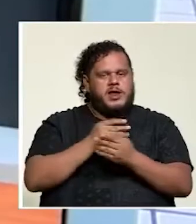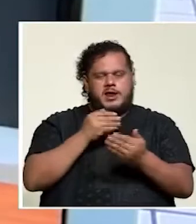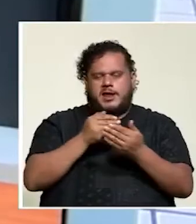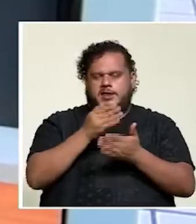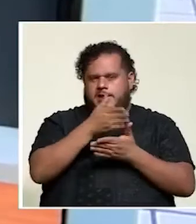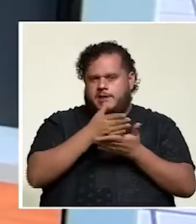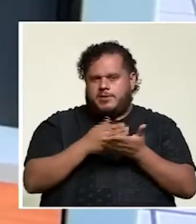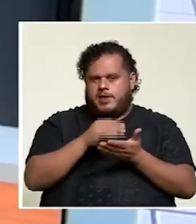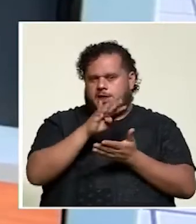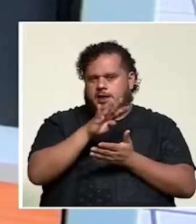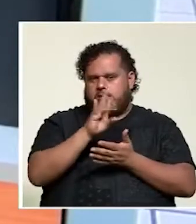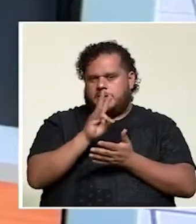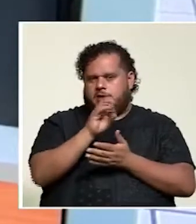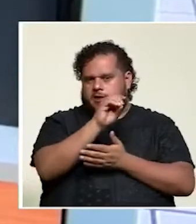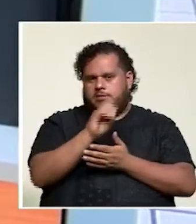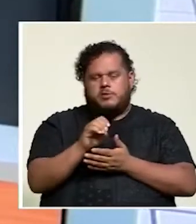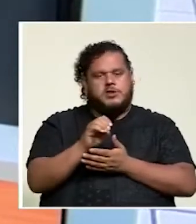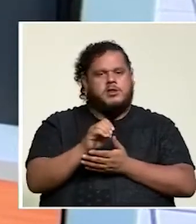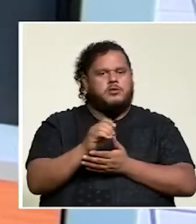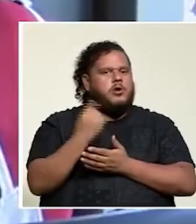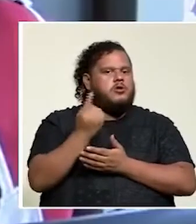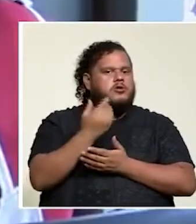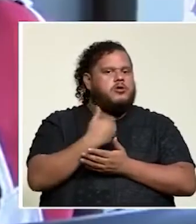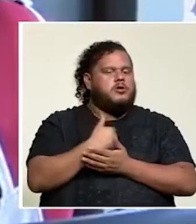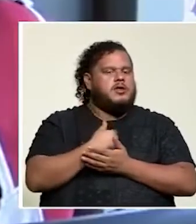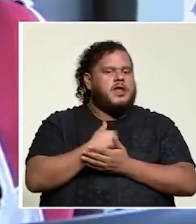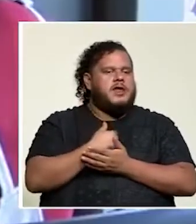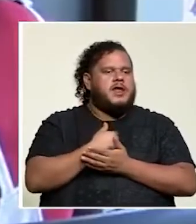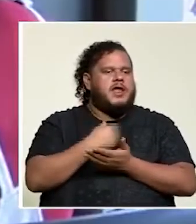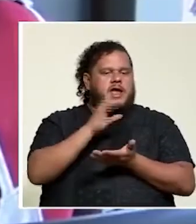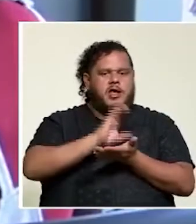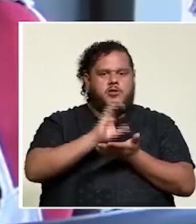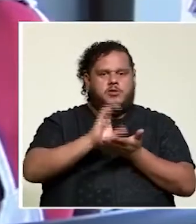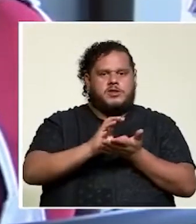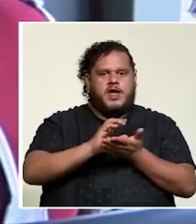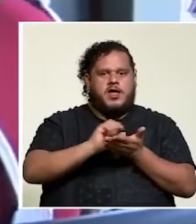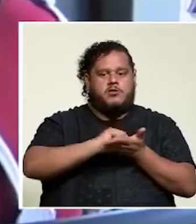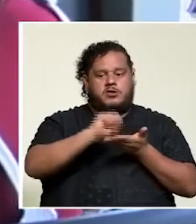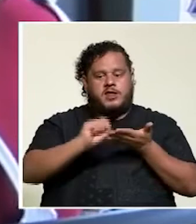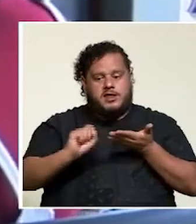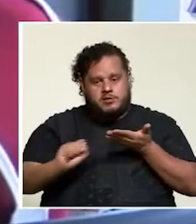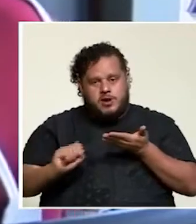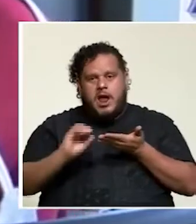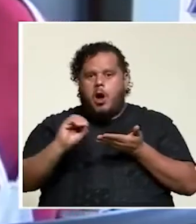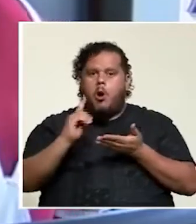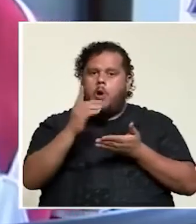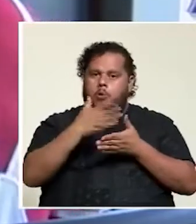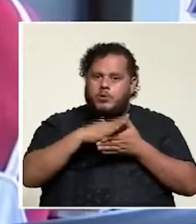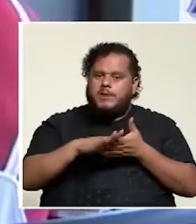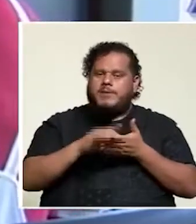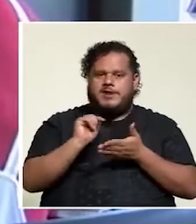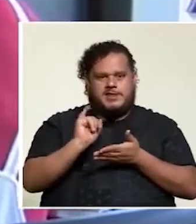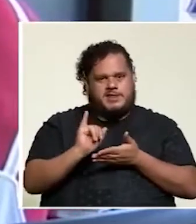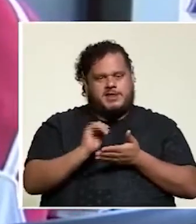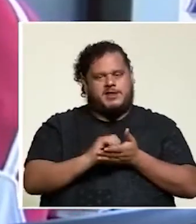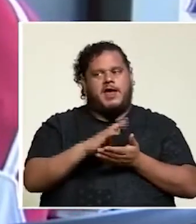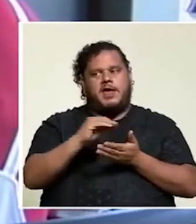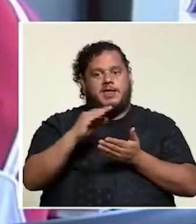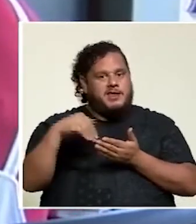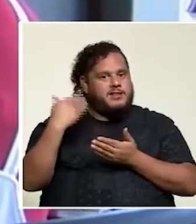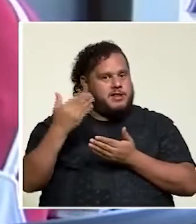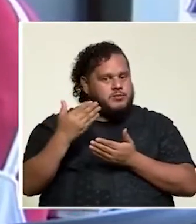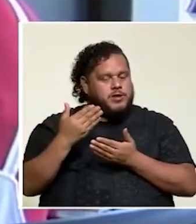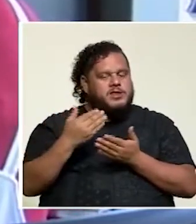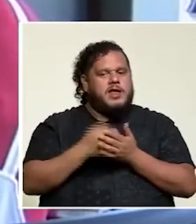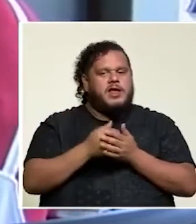el 47%, solo tiene cursados estudios de primaria o solo una parte de ella. Y luego, entre